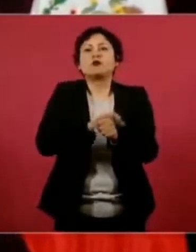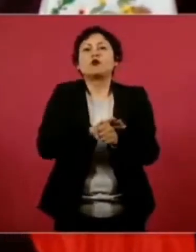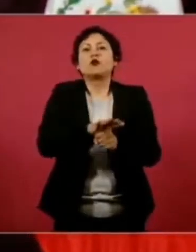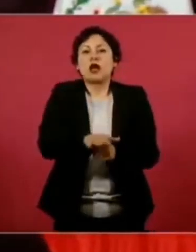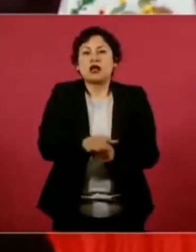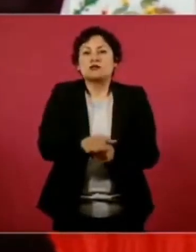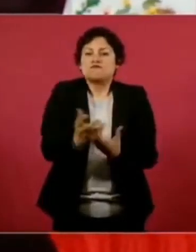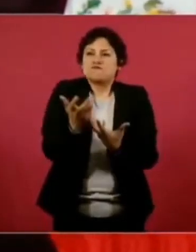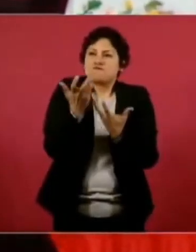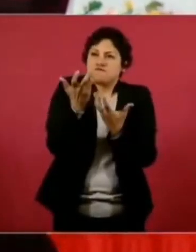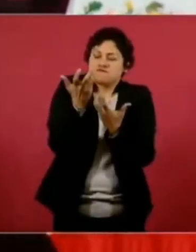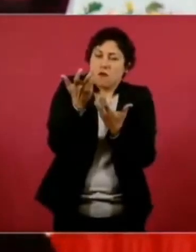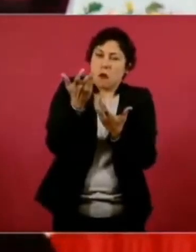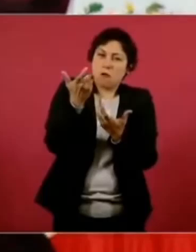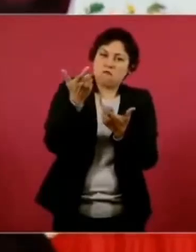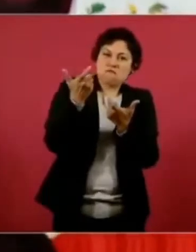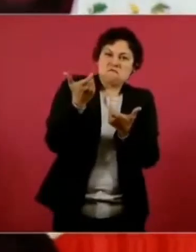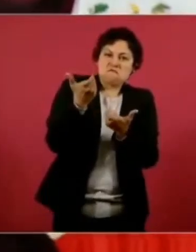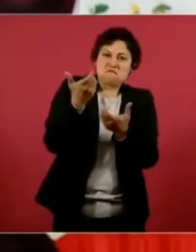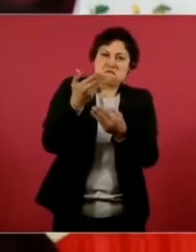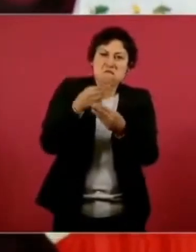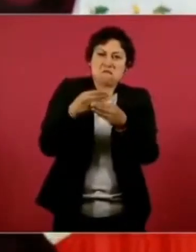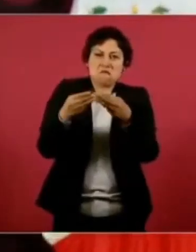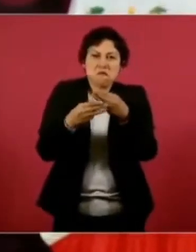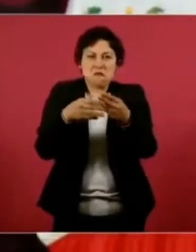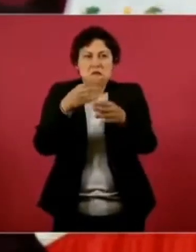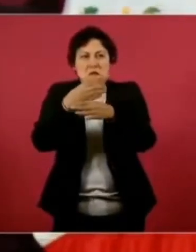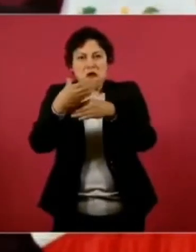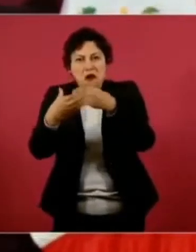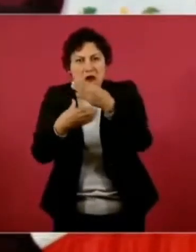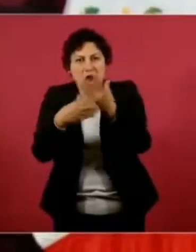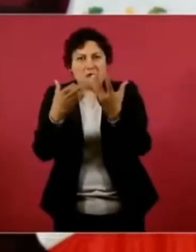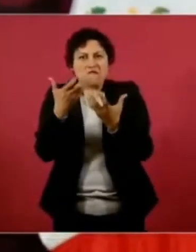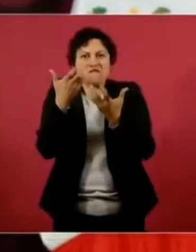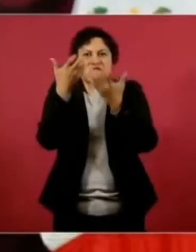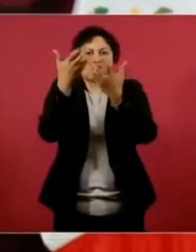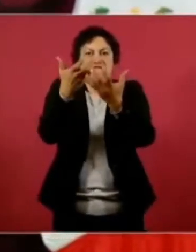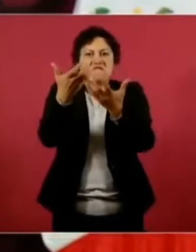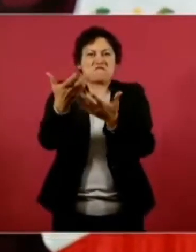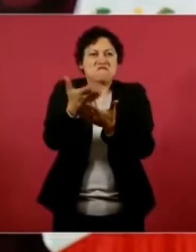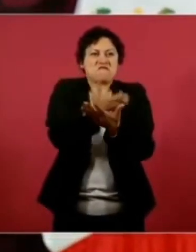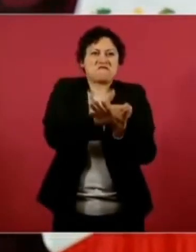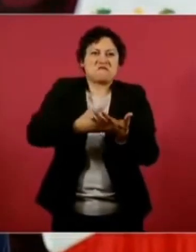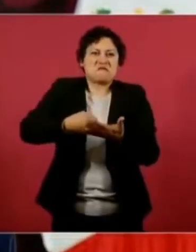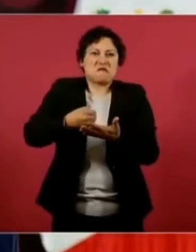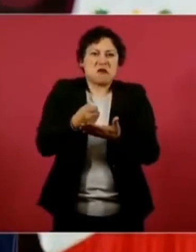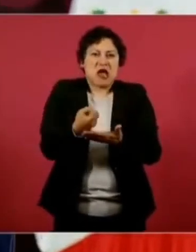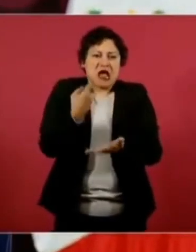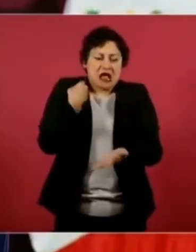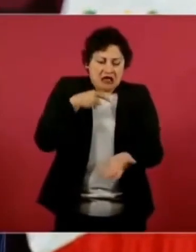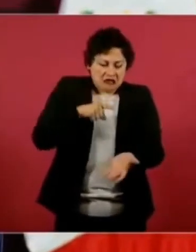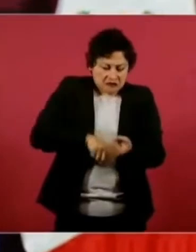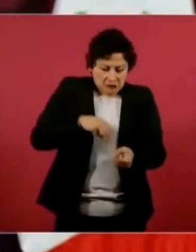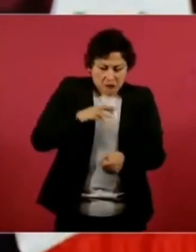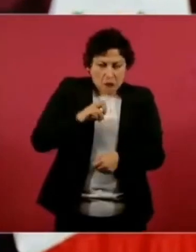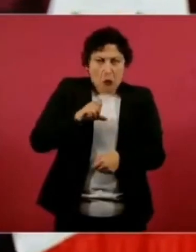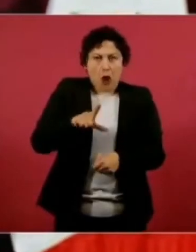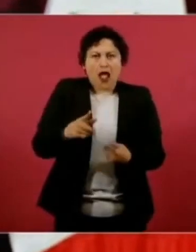material, el triunfar a toda costa, sin escrúpulos morales de ninguna índole.